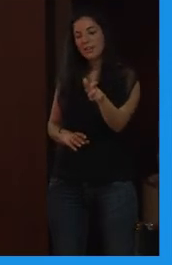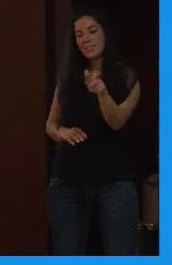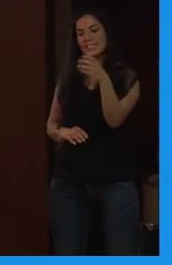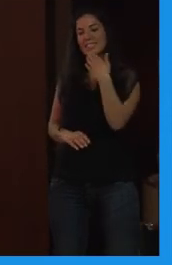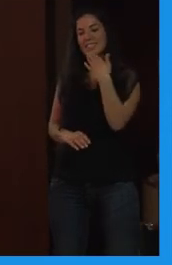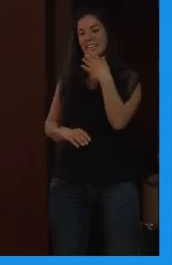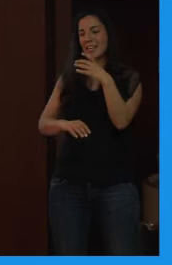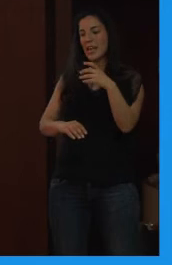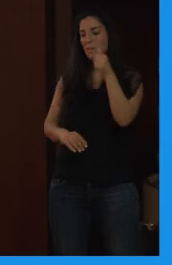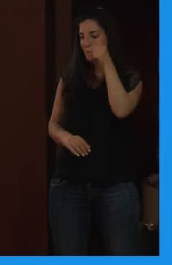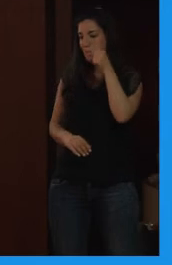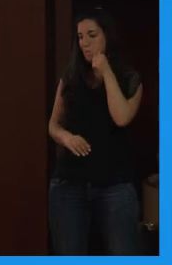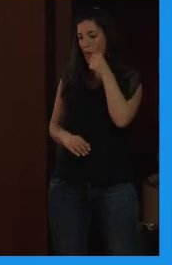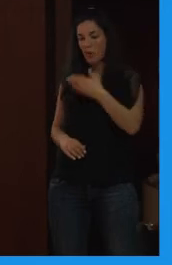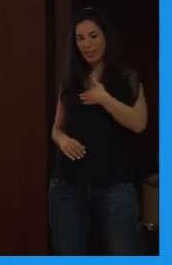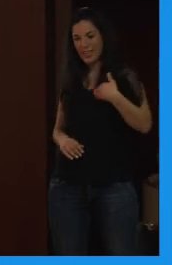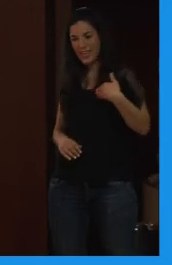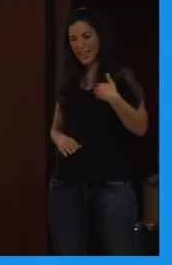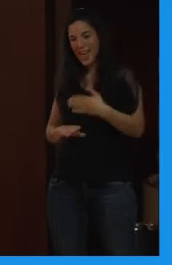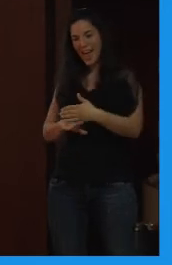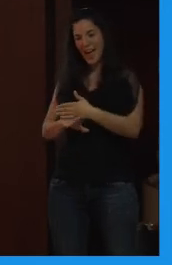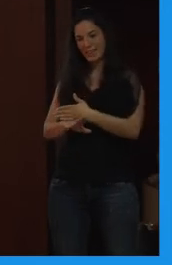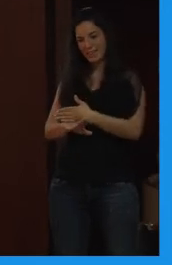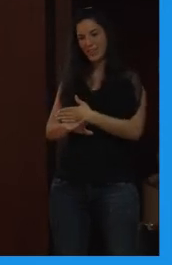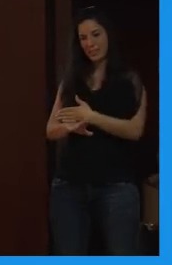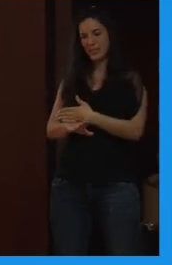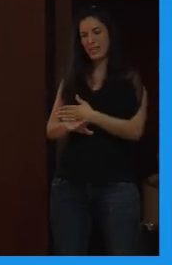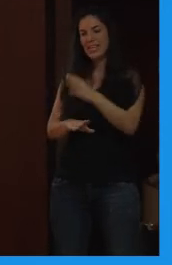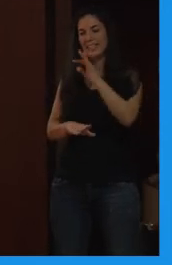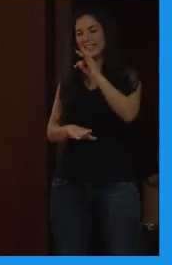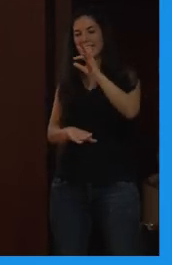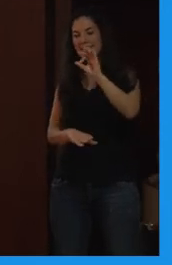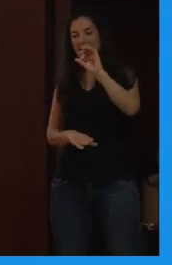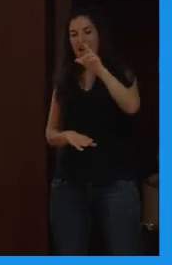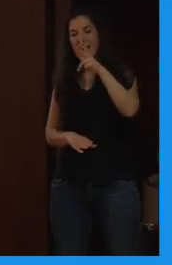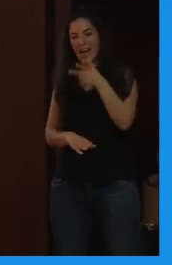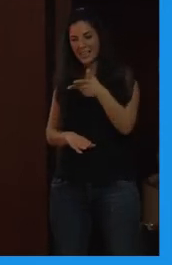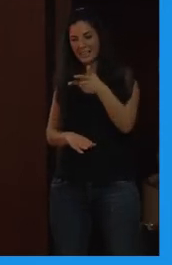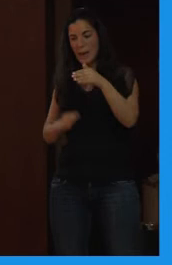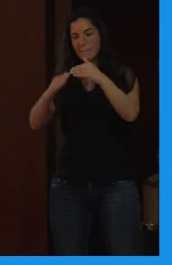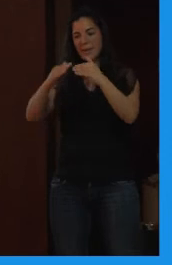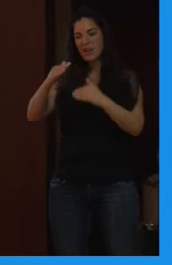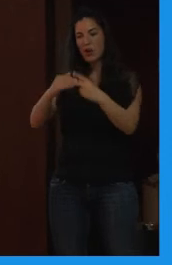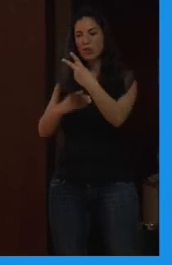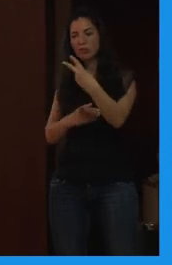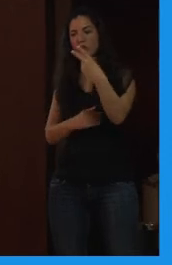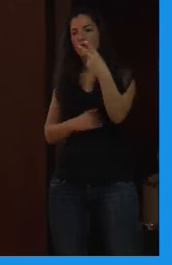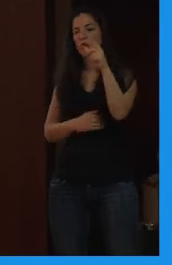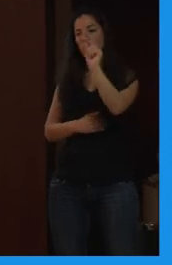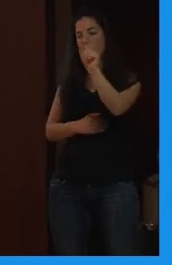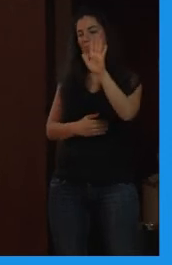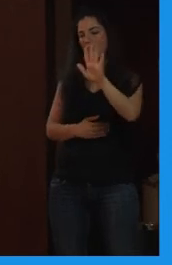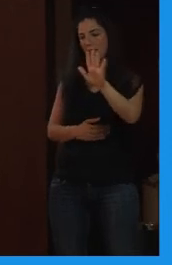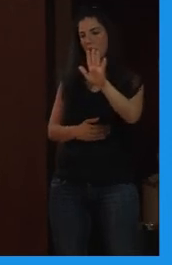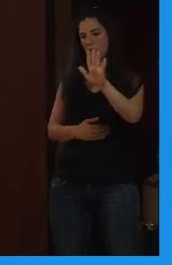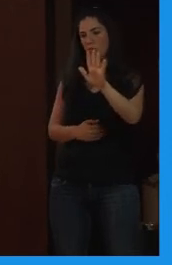quedarse embarazada. Antes del embarazo, la TSH debe ser menor de 2,5. Es un criterio claro de tratar, no solo en